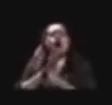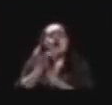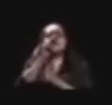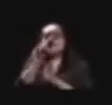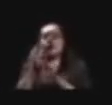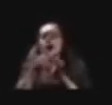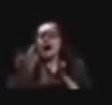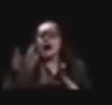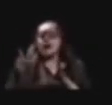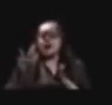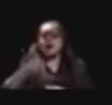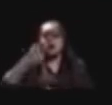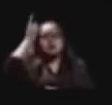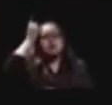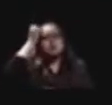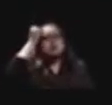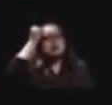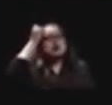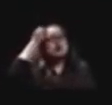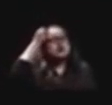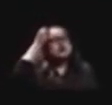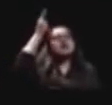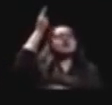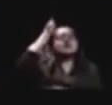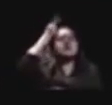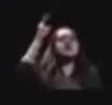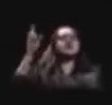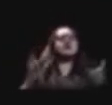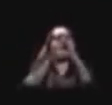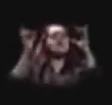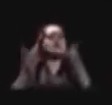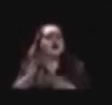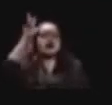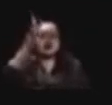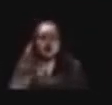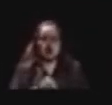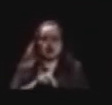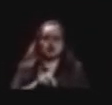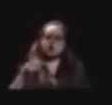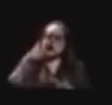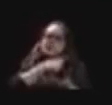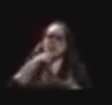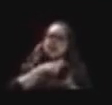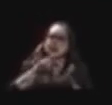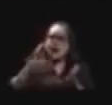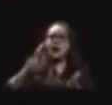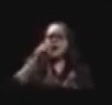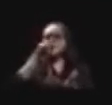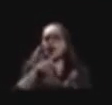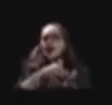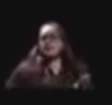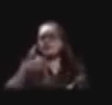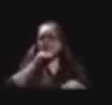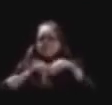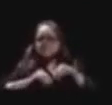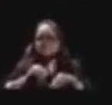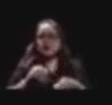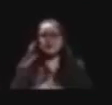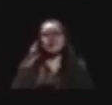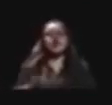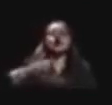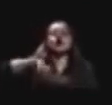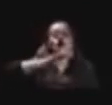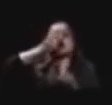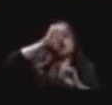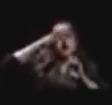planeación y no en la ocurrencia y la improvisación. El eje de nuestro proyecto